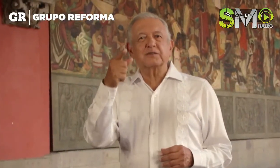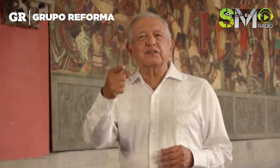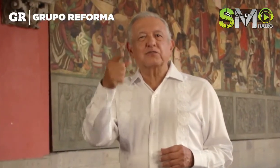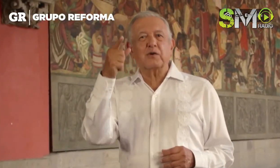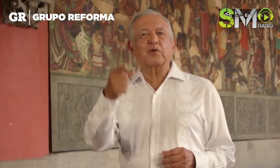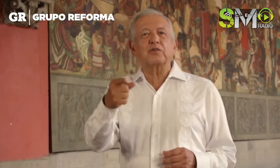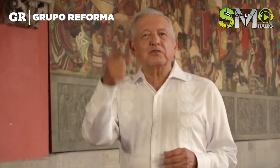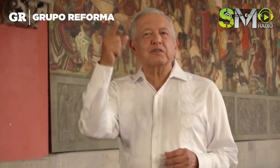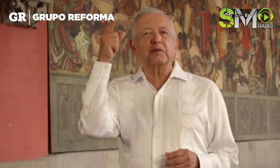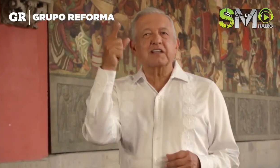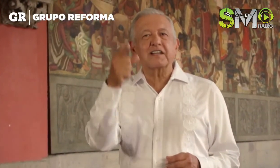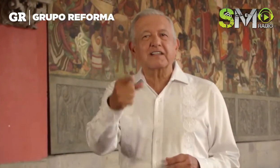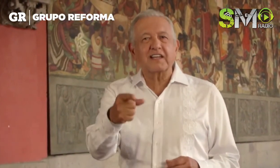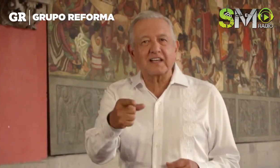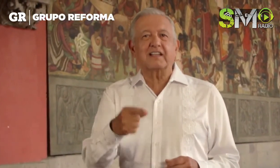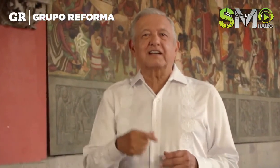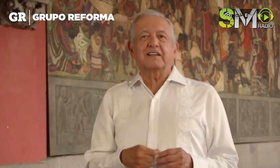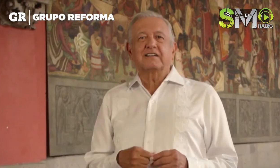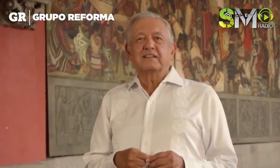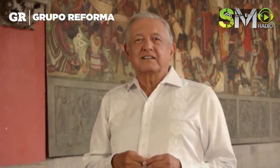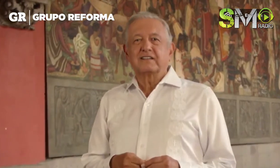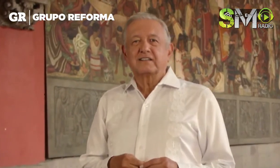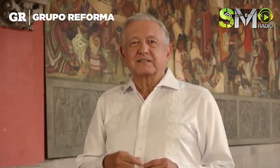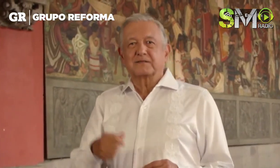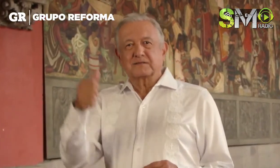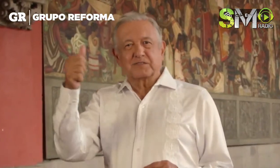están recibiendo apoyo de manera directa.